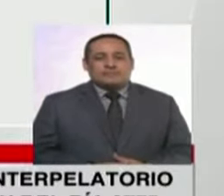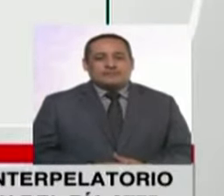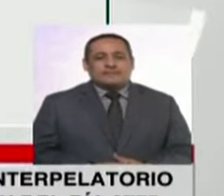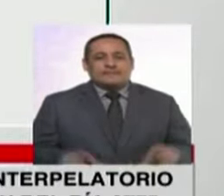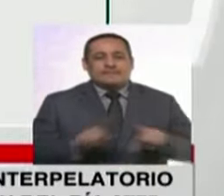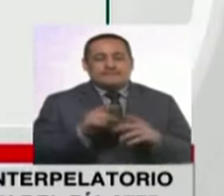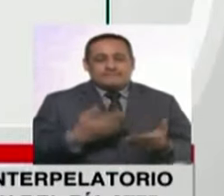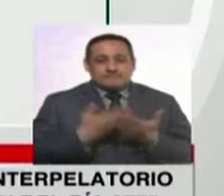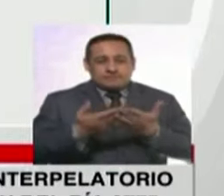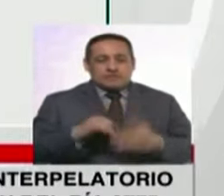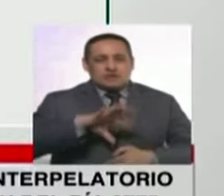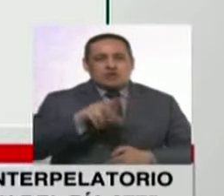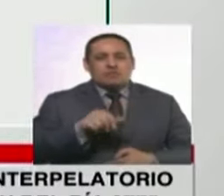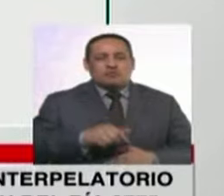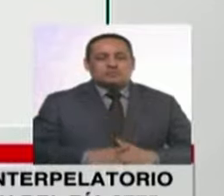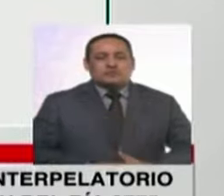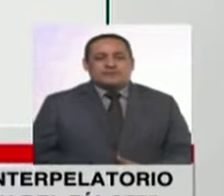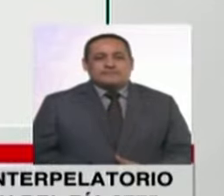incidencia de robos